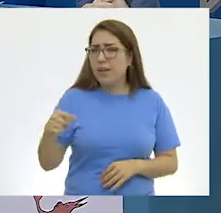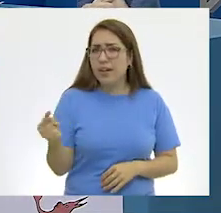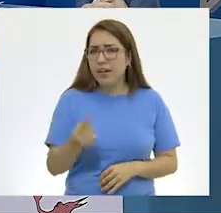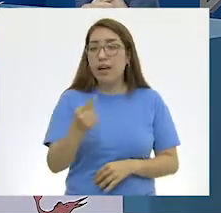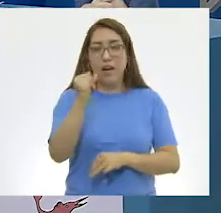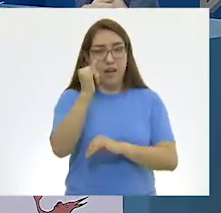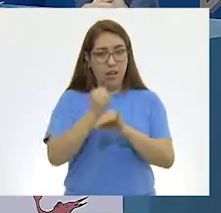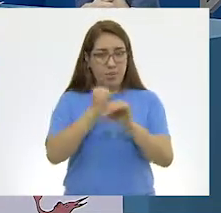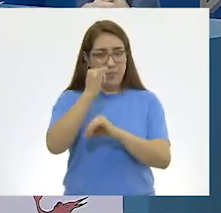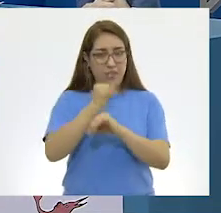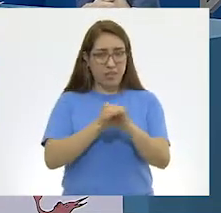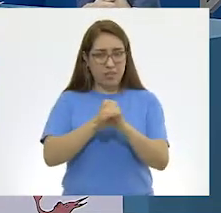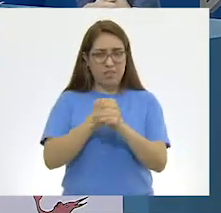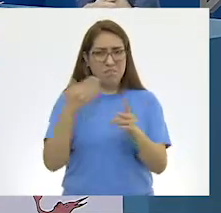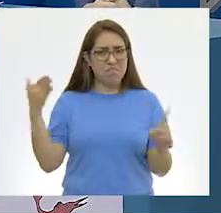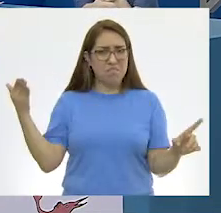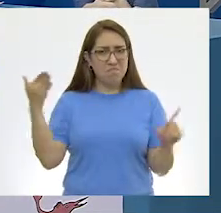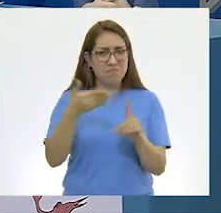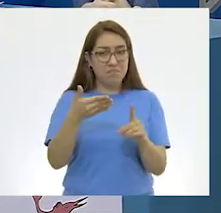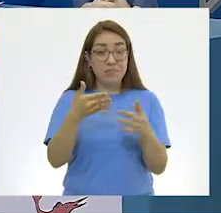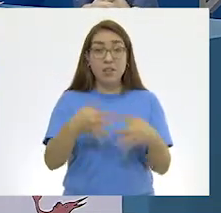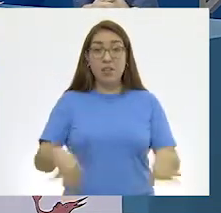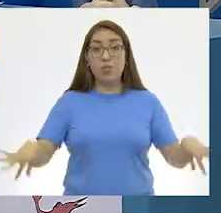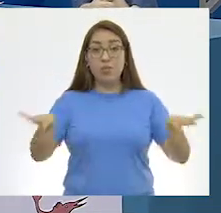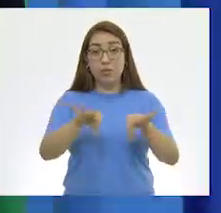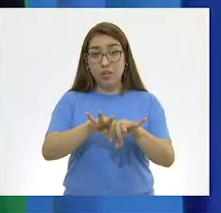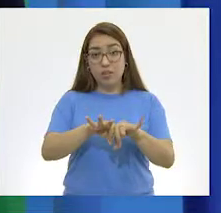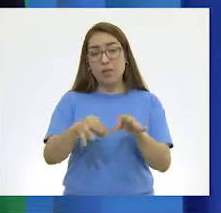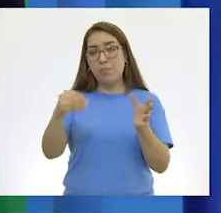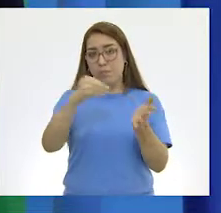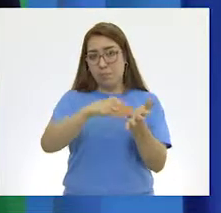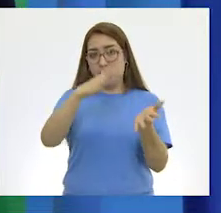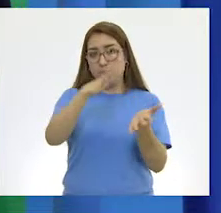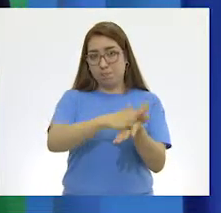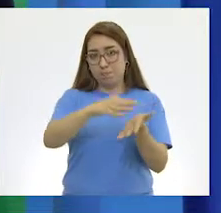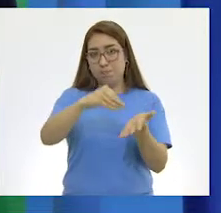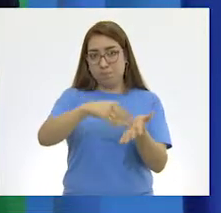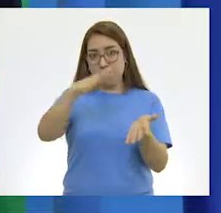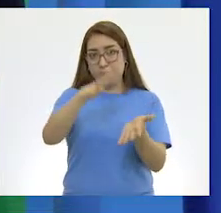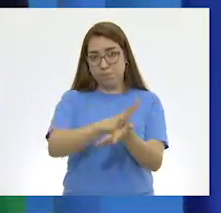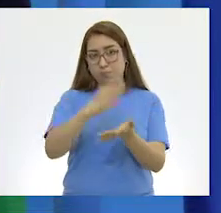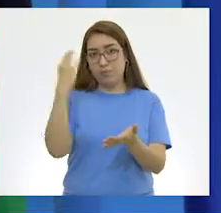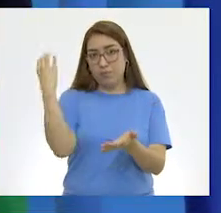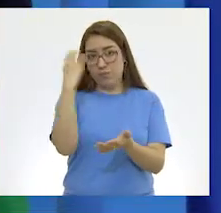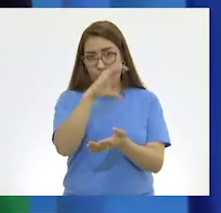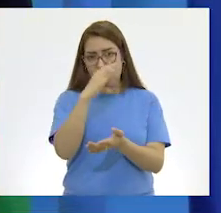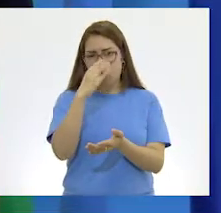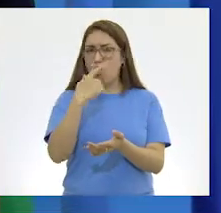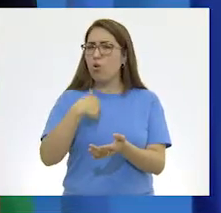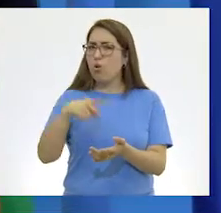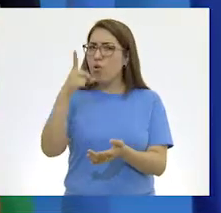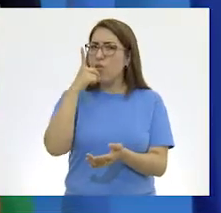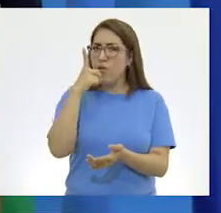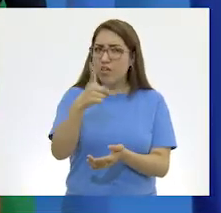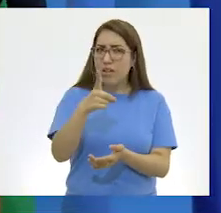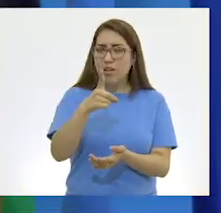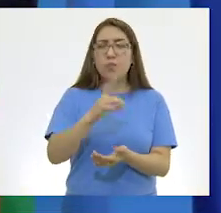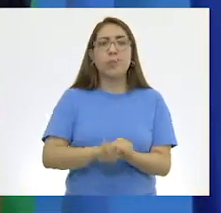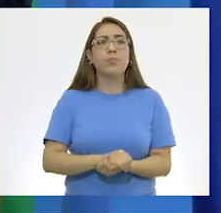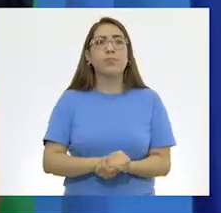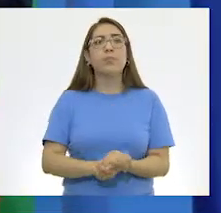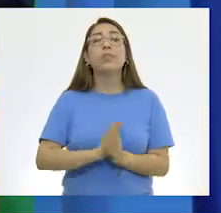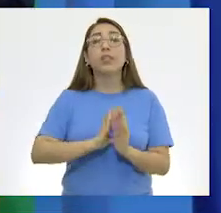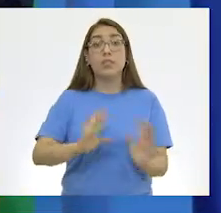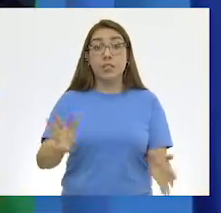El objetivo es ilustrar nuestra monografía, ¿recuerdan? Sí, maestra. Muy bien. Yo veo que, bueno, también ya las tiene